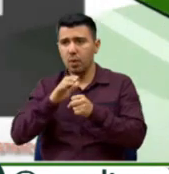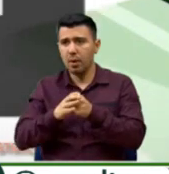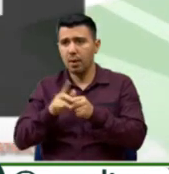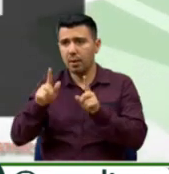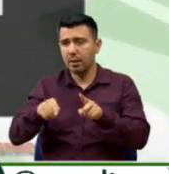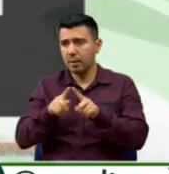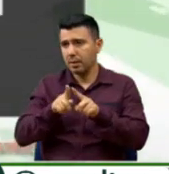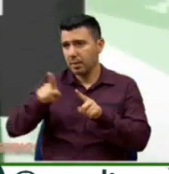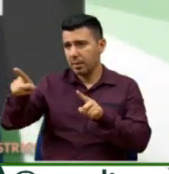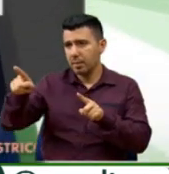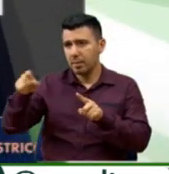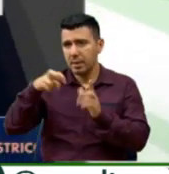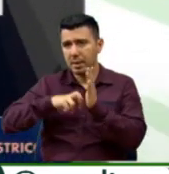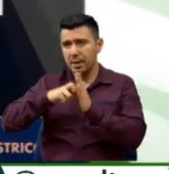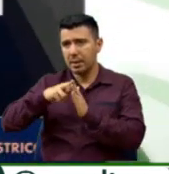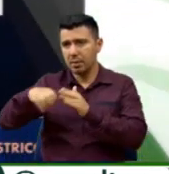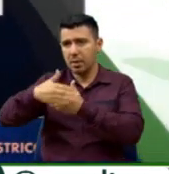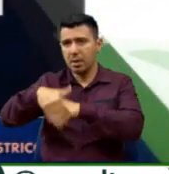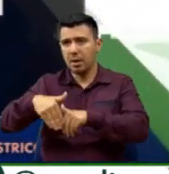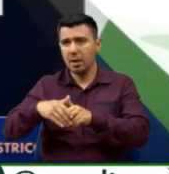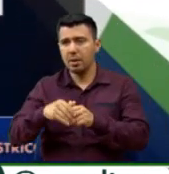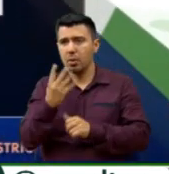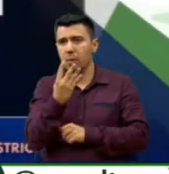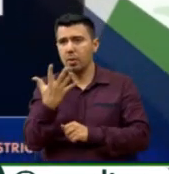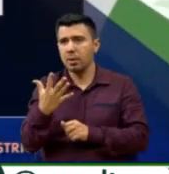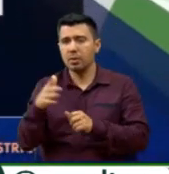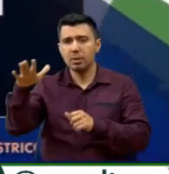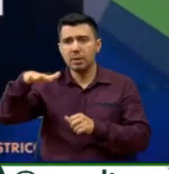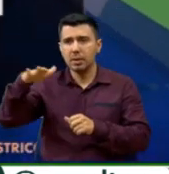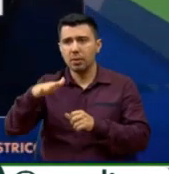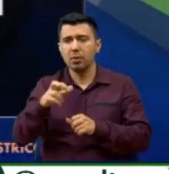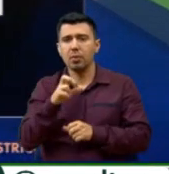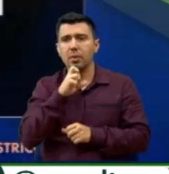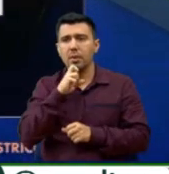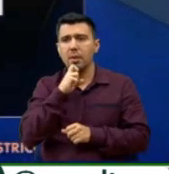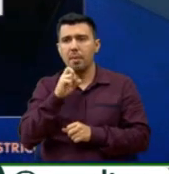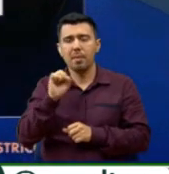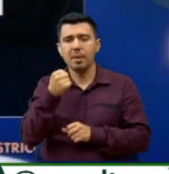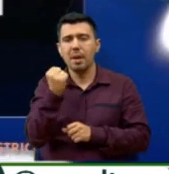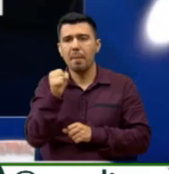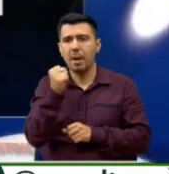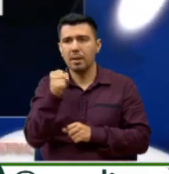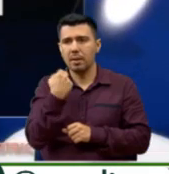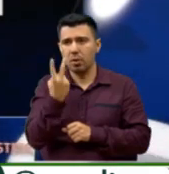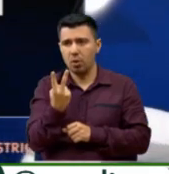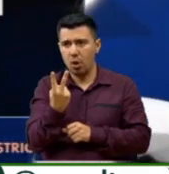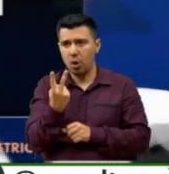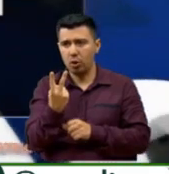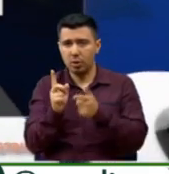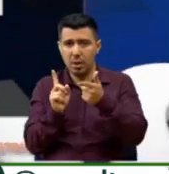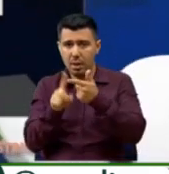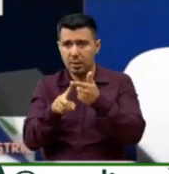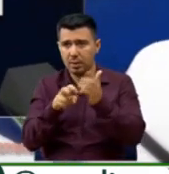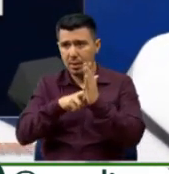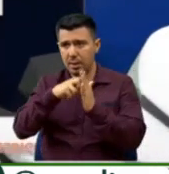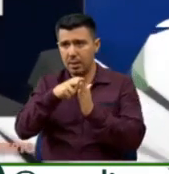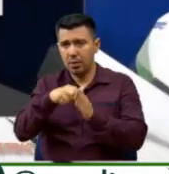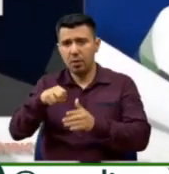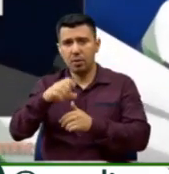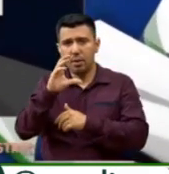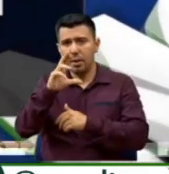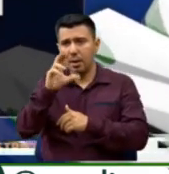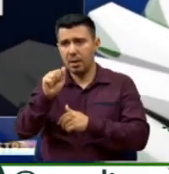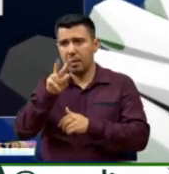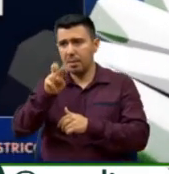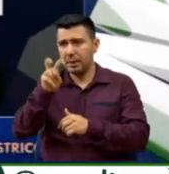Girón tomar la calle 45. Sector Diamante 2 y San Luis tomar la vía Girón a la carrera 27.